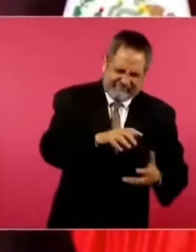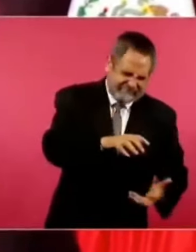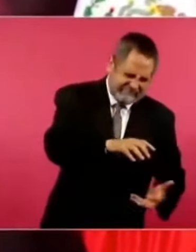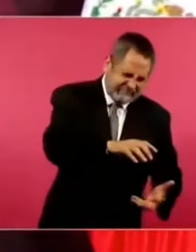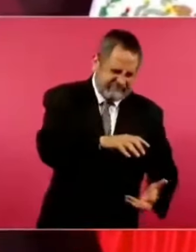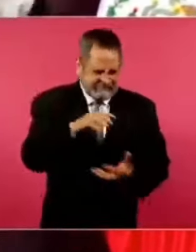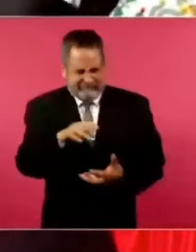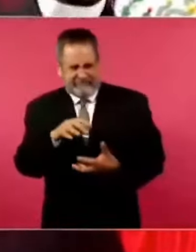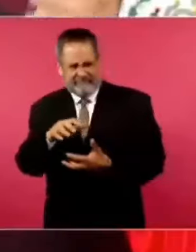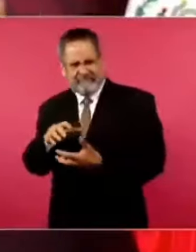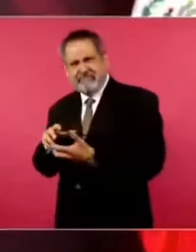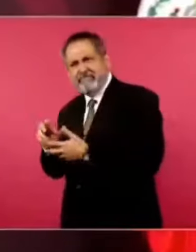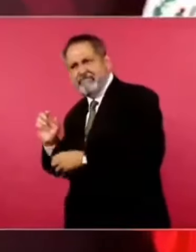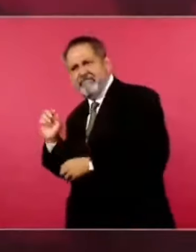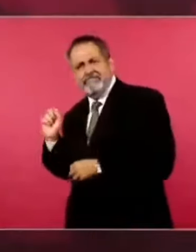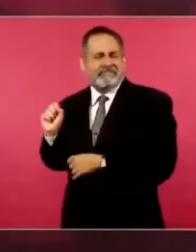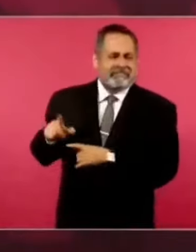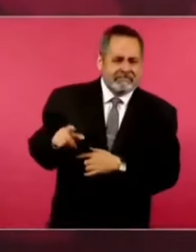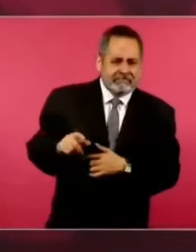Eso no.